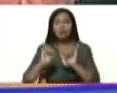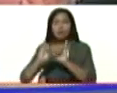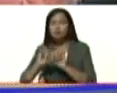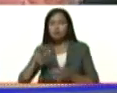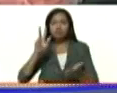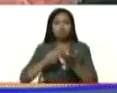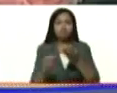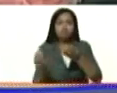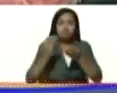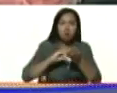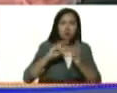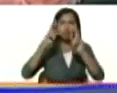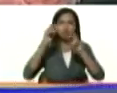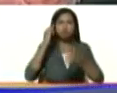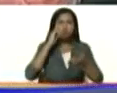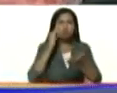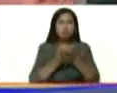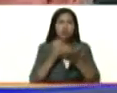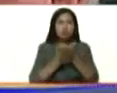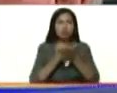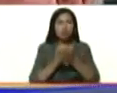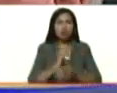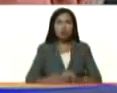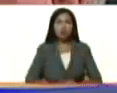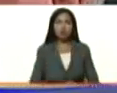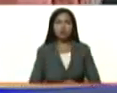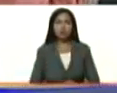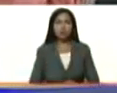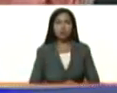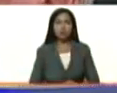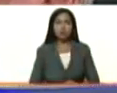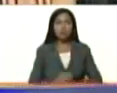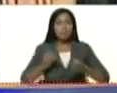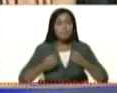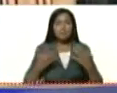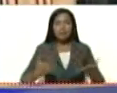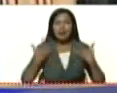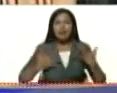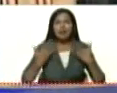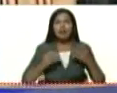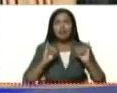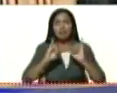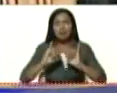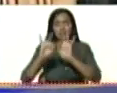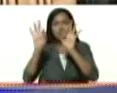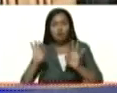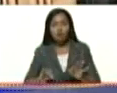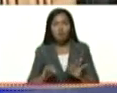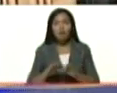siempre mi alegría por la buena nueva que el Papa